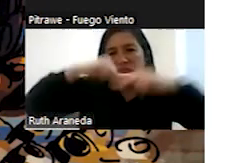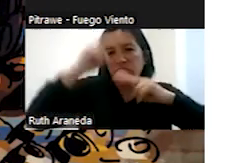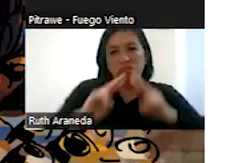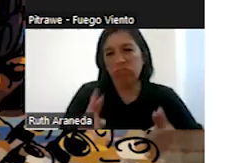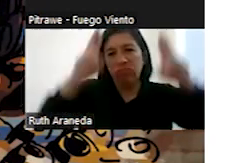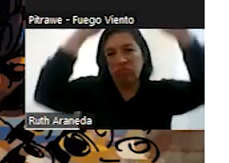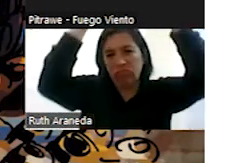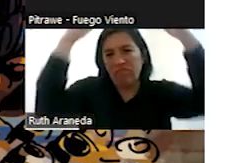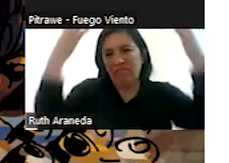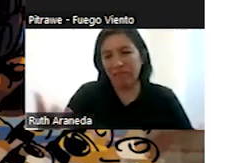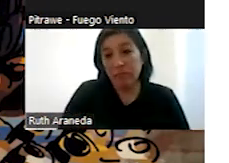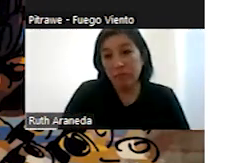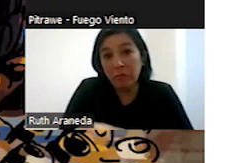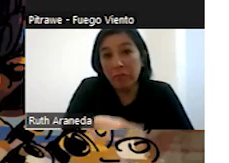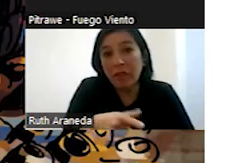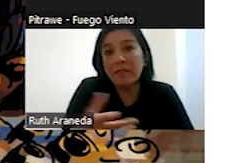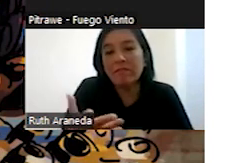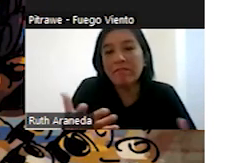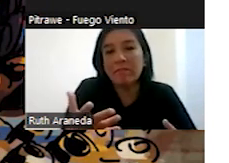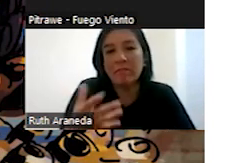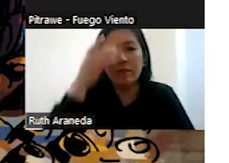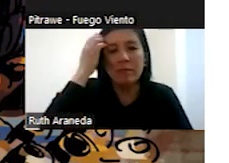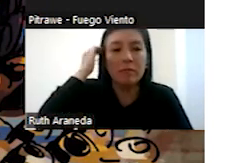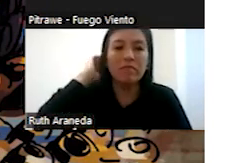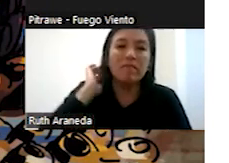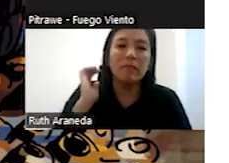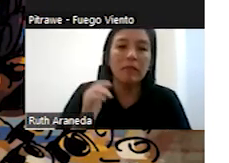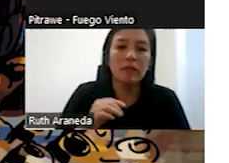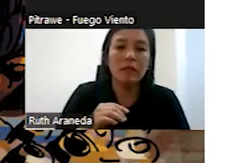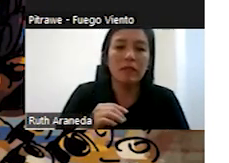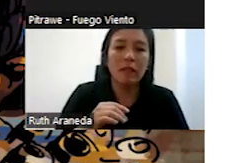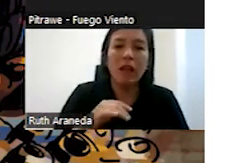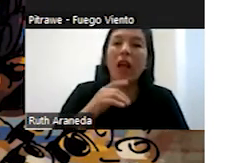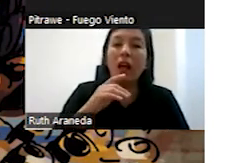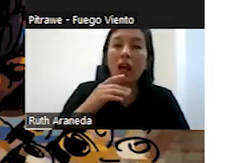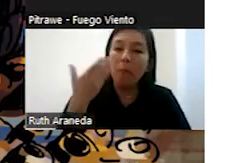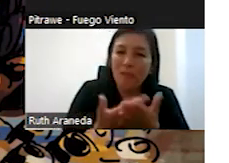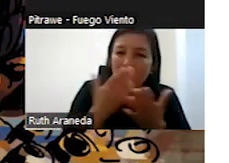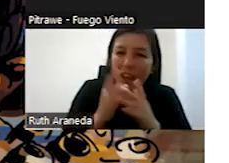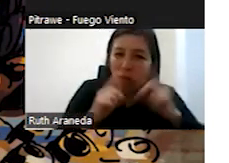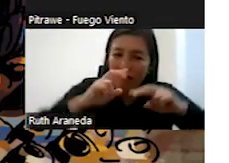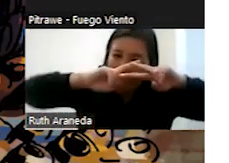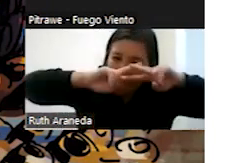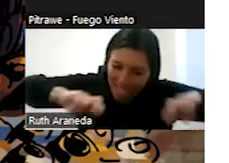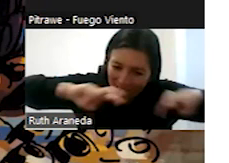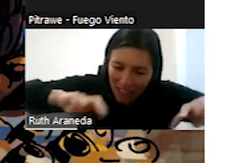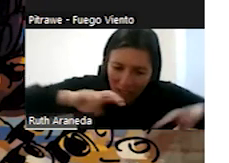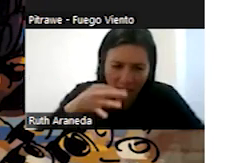que de alguna forma han permitido realizar nuevas investigaciones, han permitido